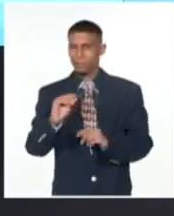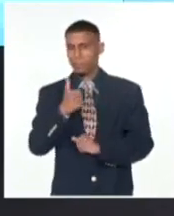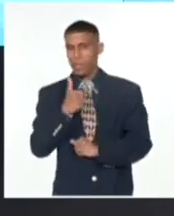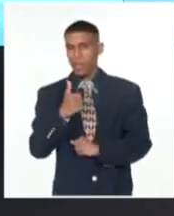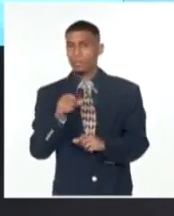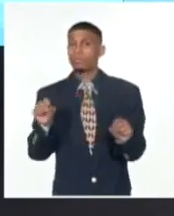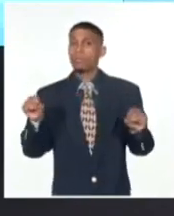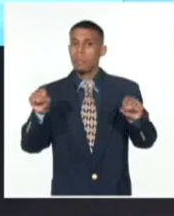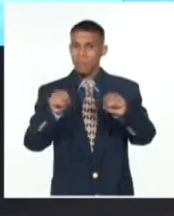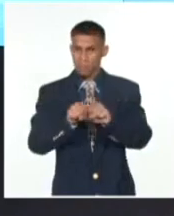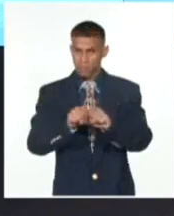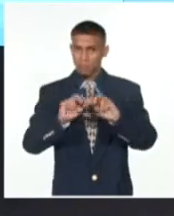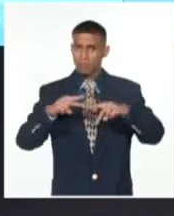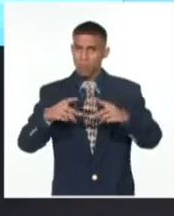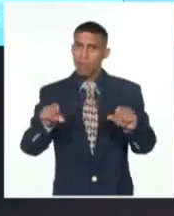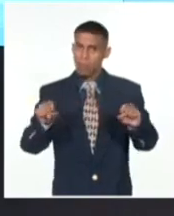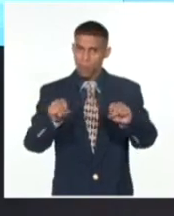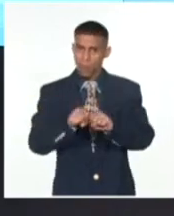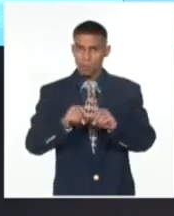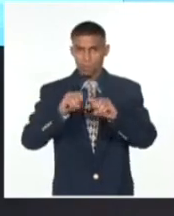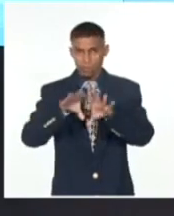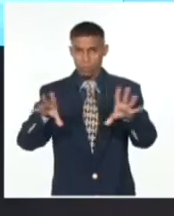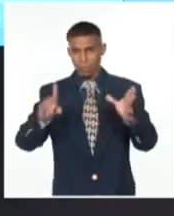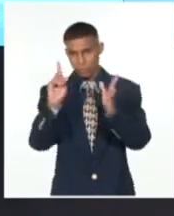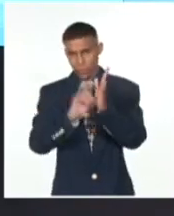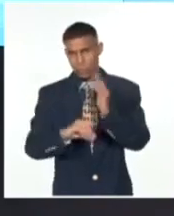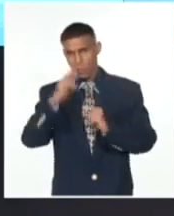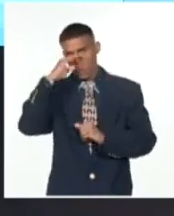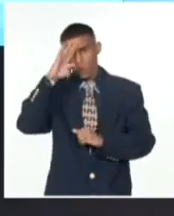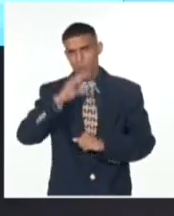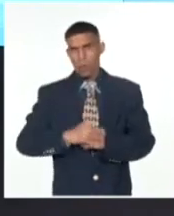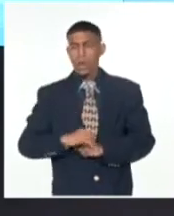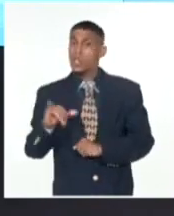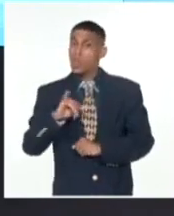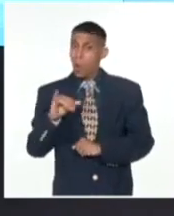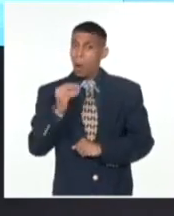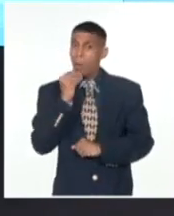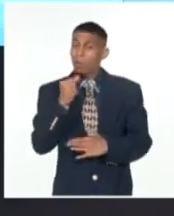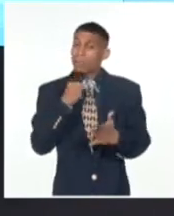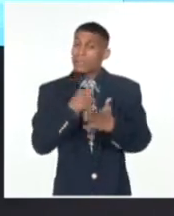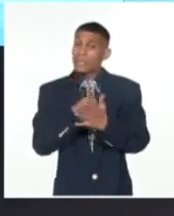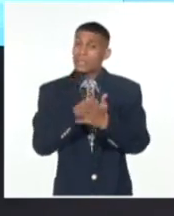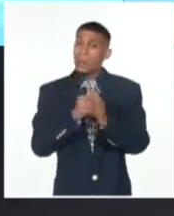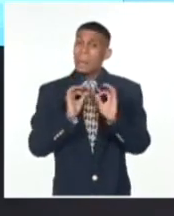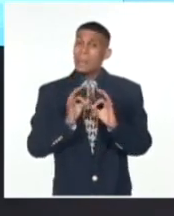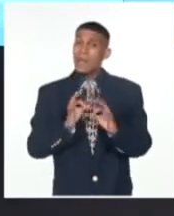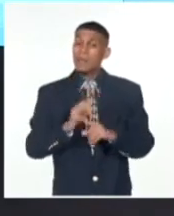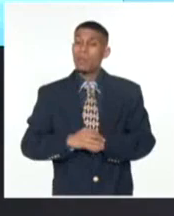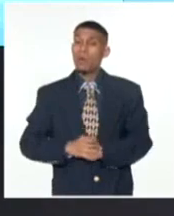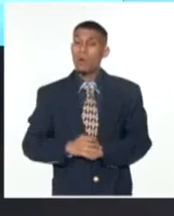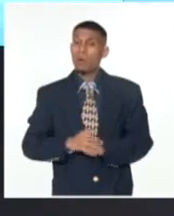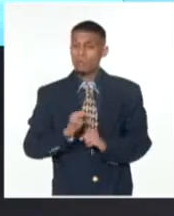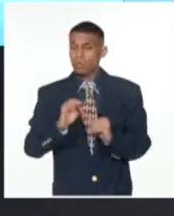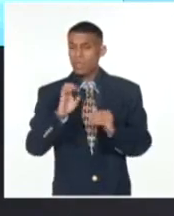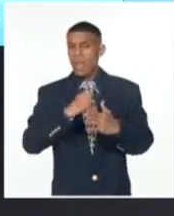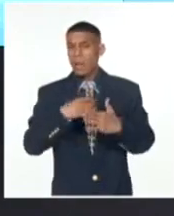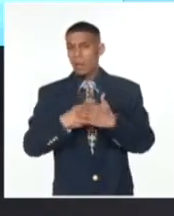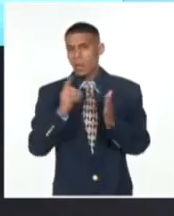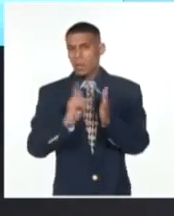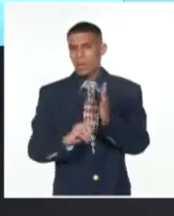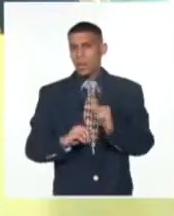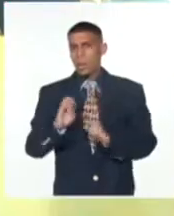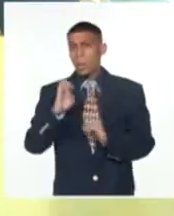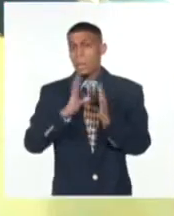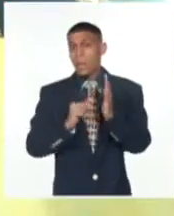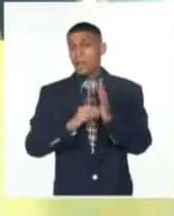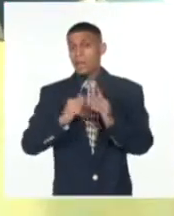incorporado al Sistema Eléctrico Nacional y al mismo tiempo poder enfrentar con la potencia de esta unidad, poder enfrentar los meses de